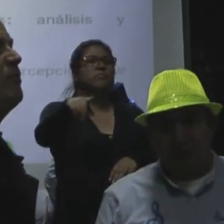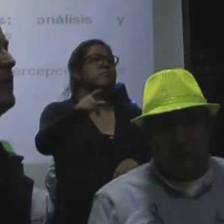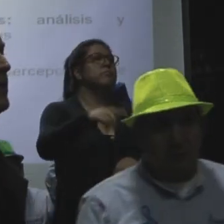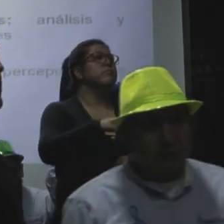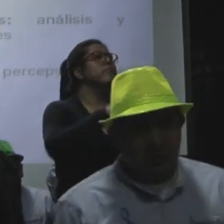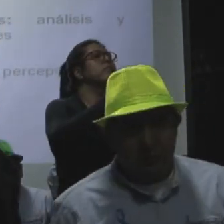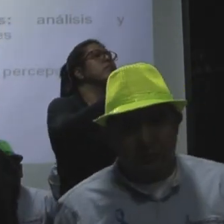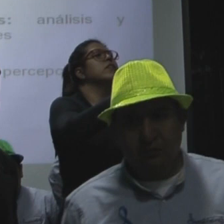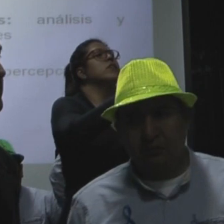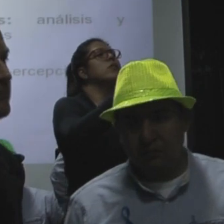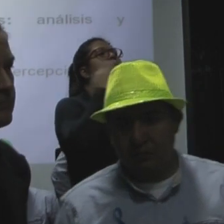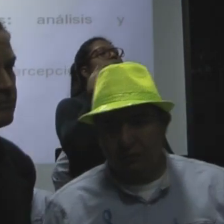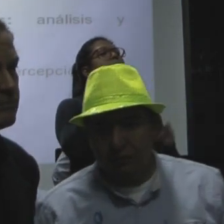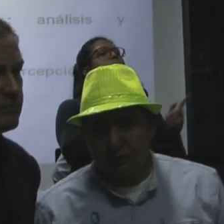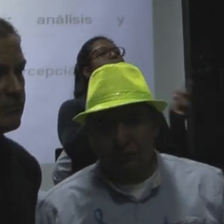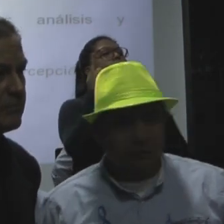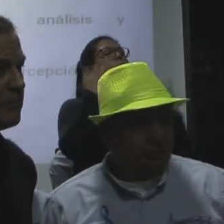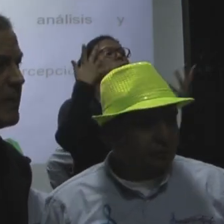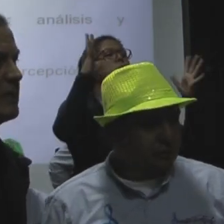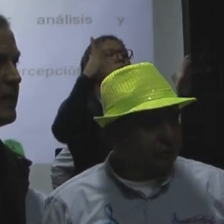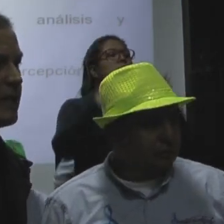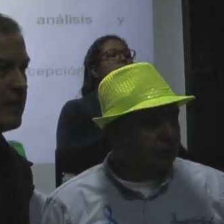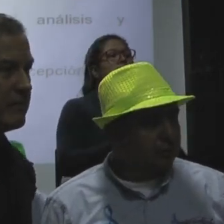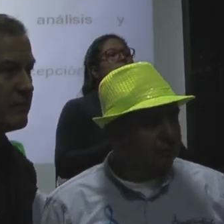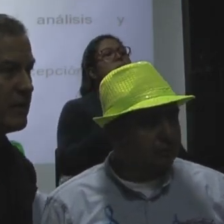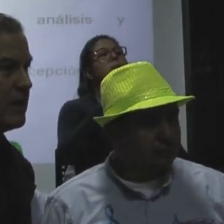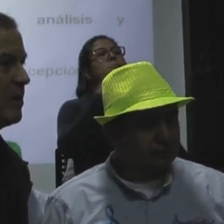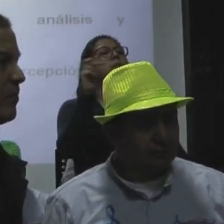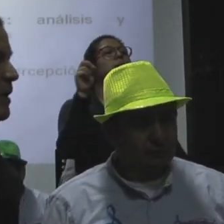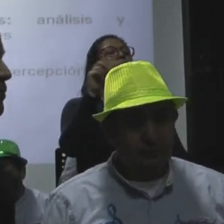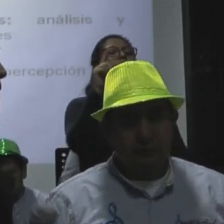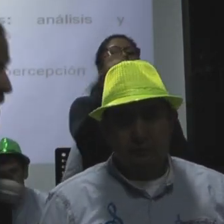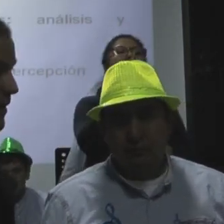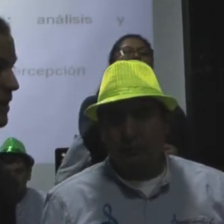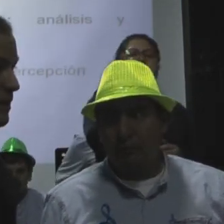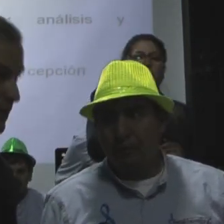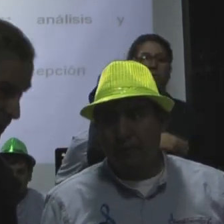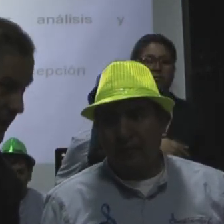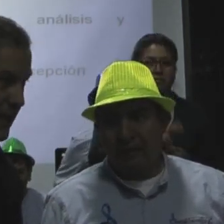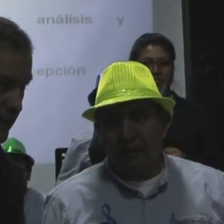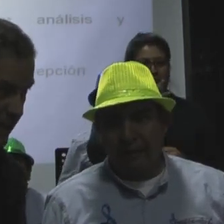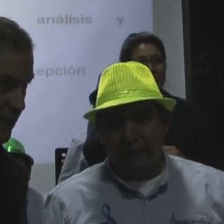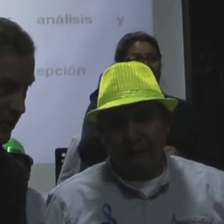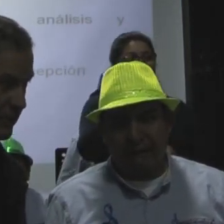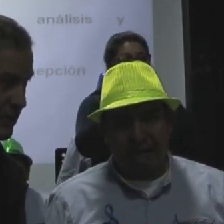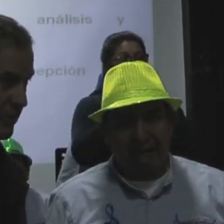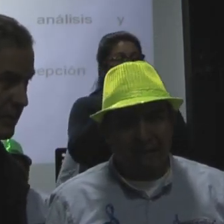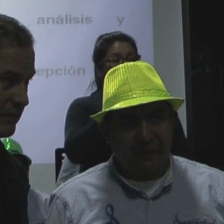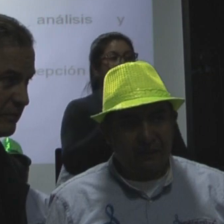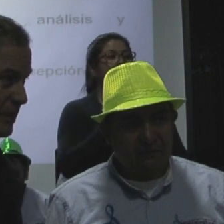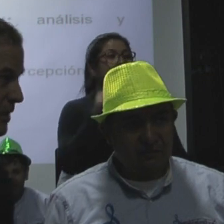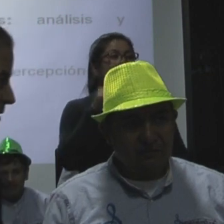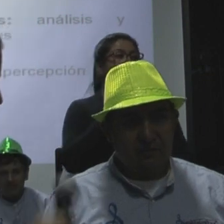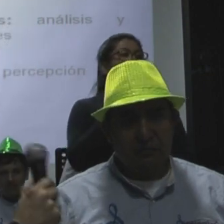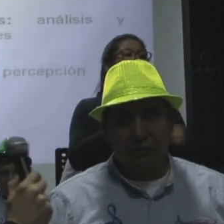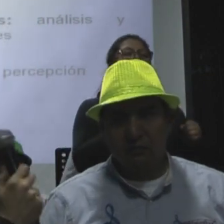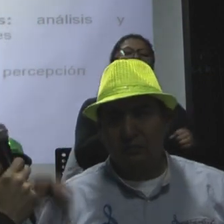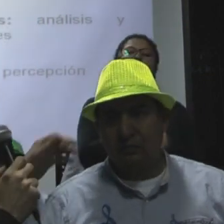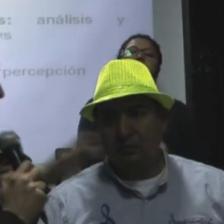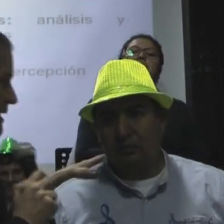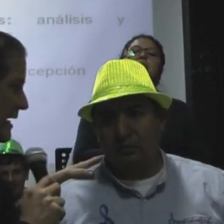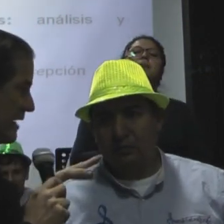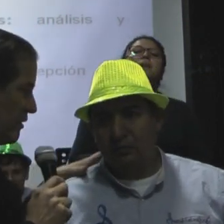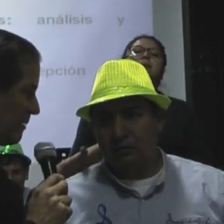qué día cumple, viejo? 20. ¿20 de qué? Febrero. Bueno, ¿usted sabe qué día cayó este año, verdad?